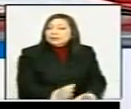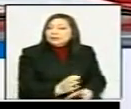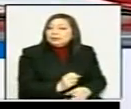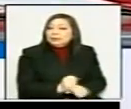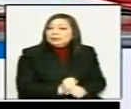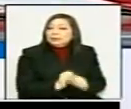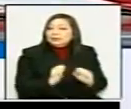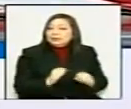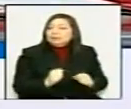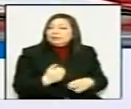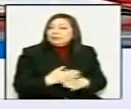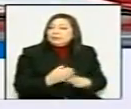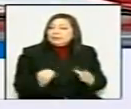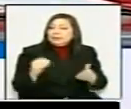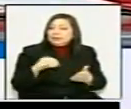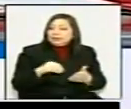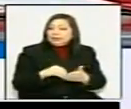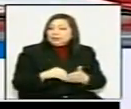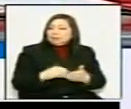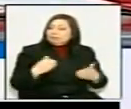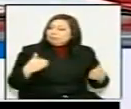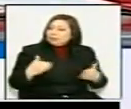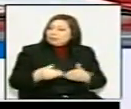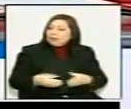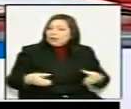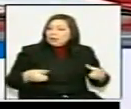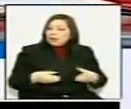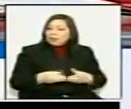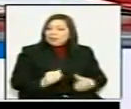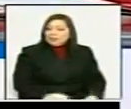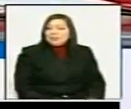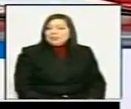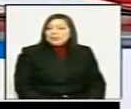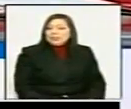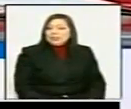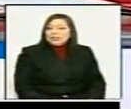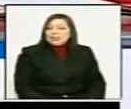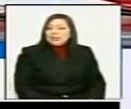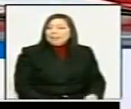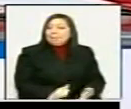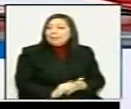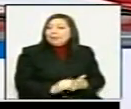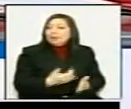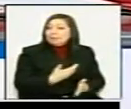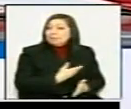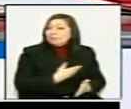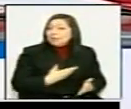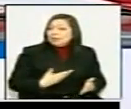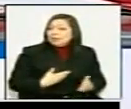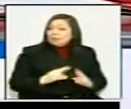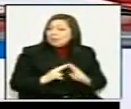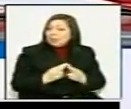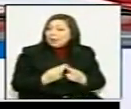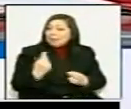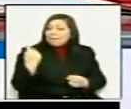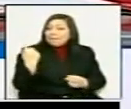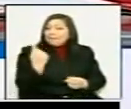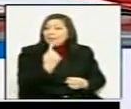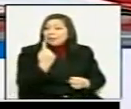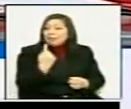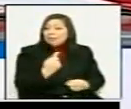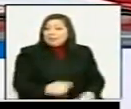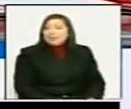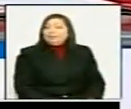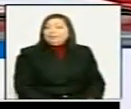concretará, se formalizará tan pronto las comisiones estén instaladas y el presidente convoque al primer